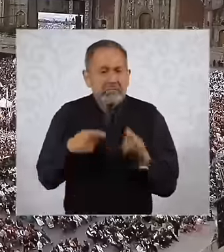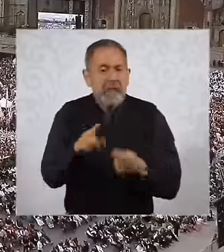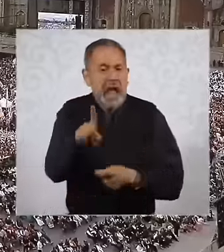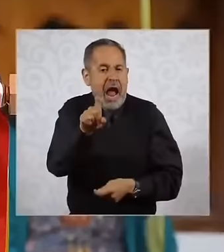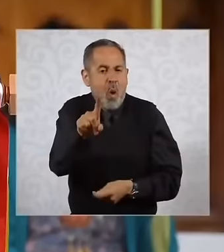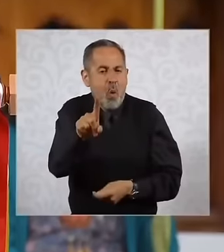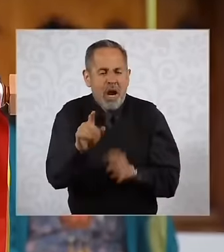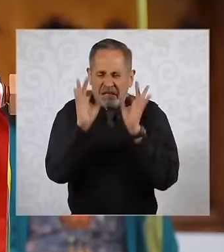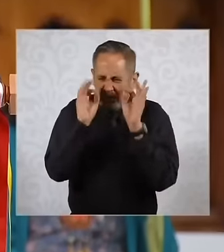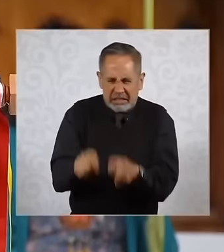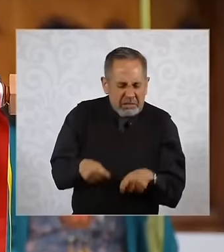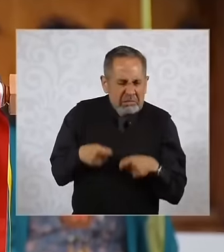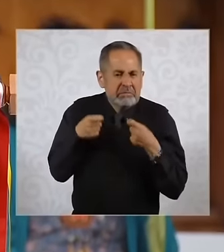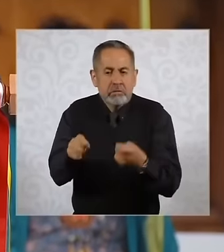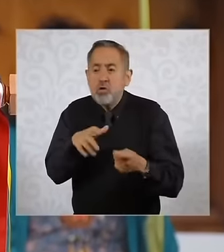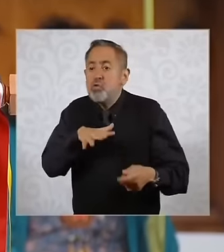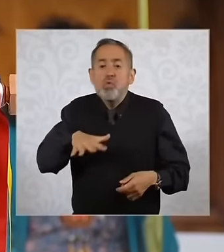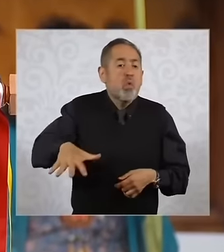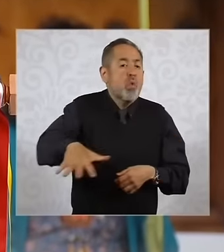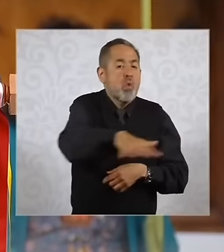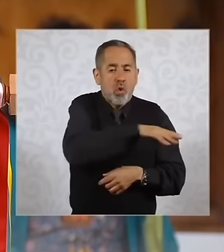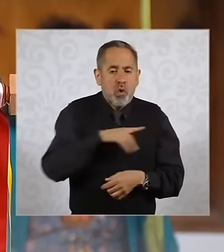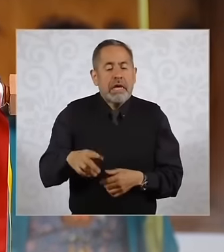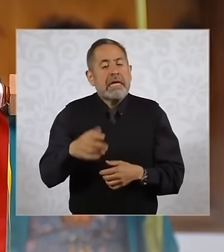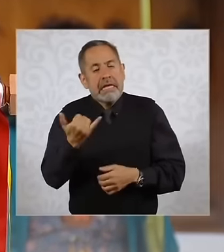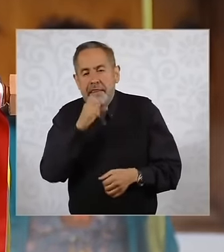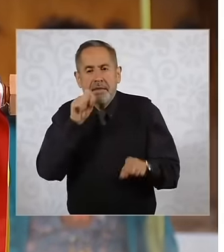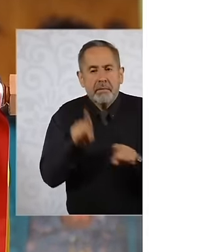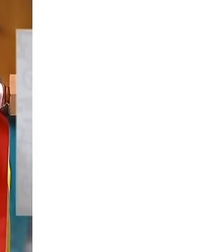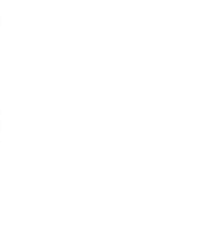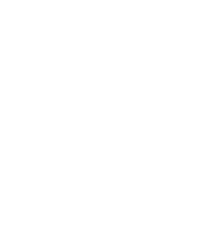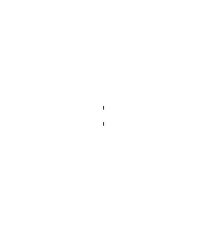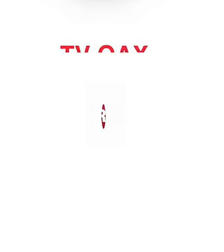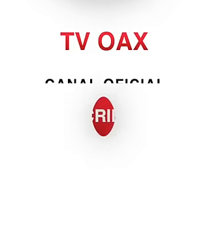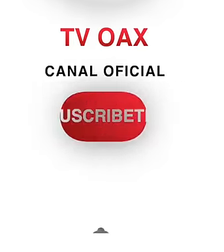al agua en el Valle de México y en Hidalgo.